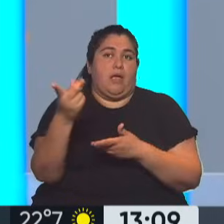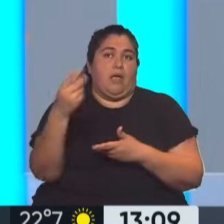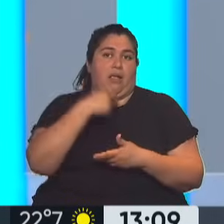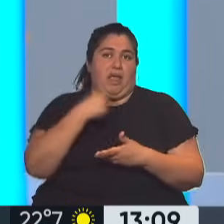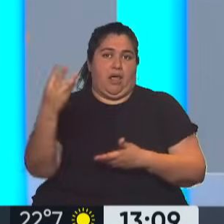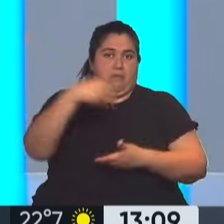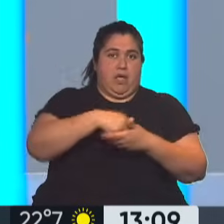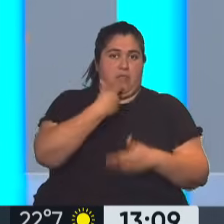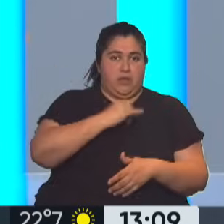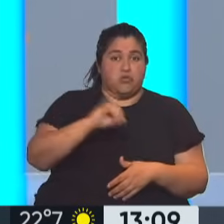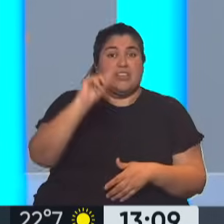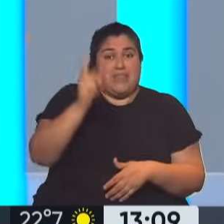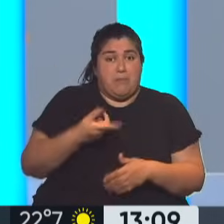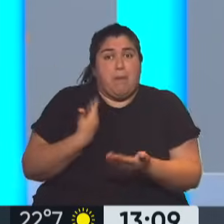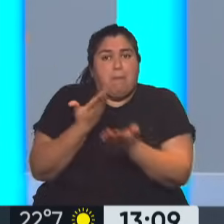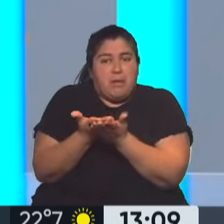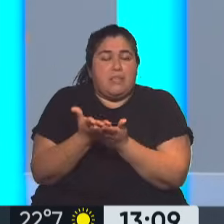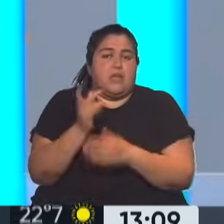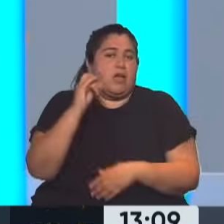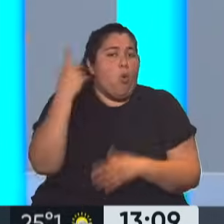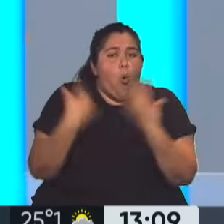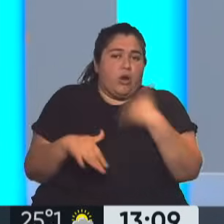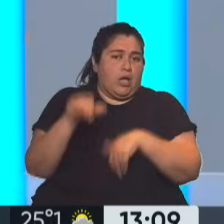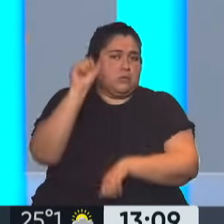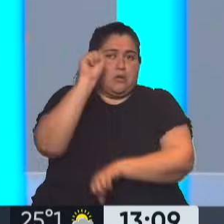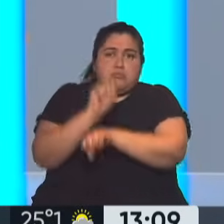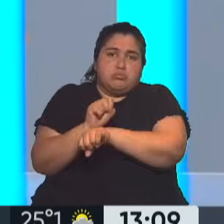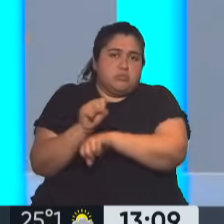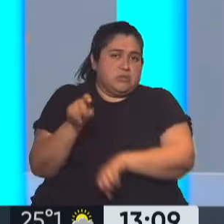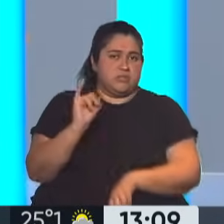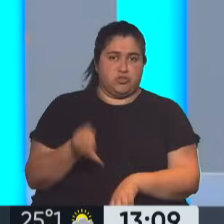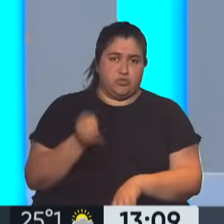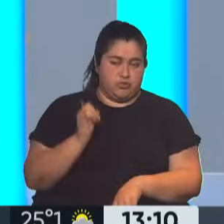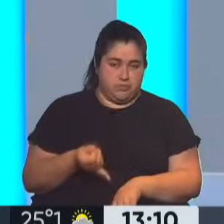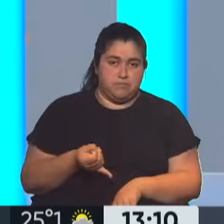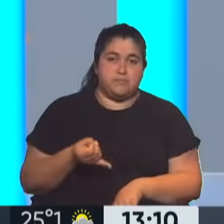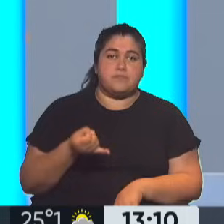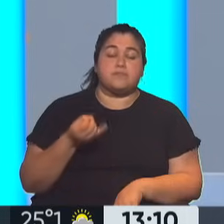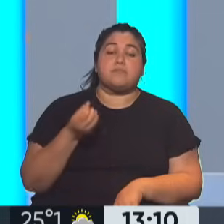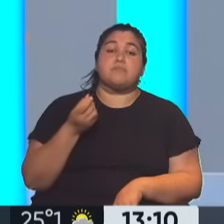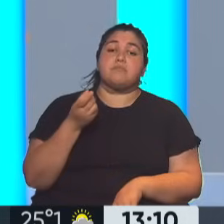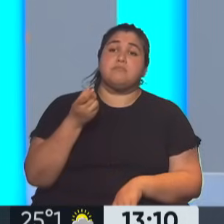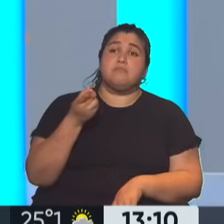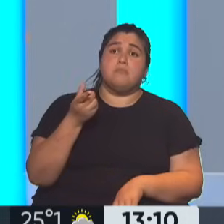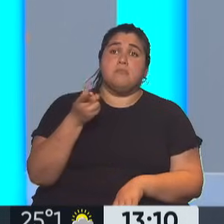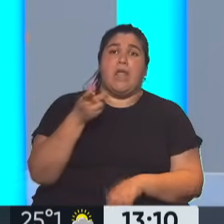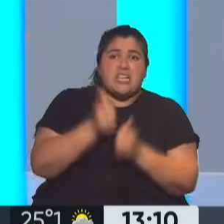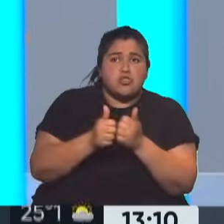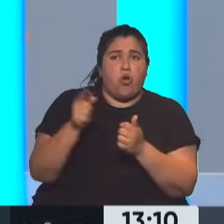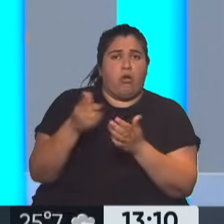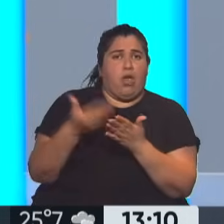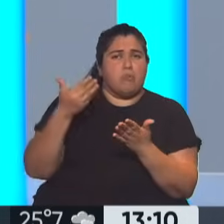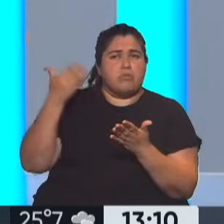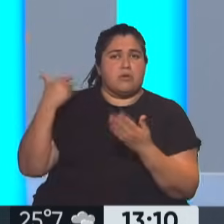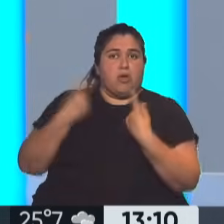y además pide la detención inmediata de roica dado eh lo todos los antecedentes y la cantidad de